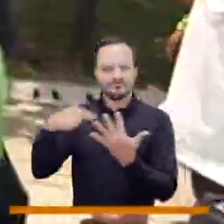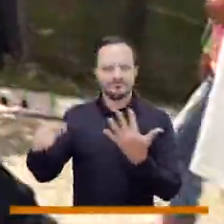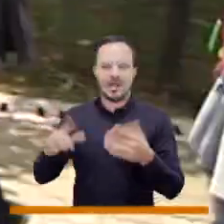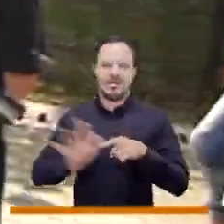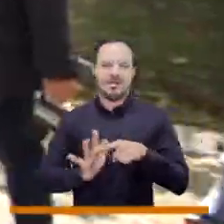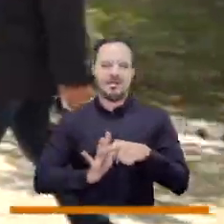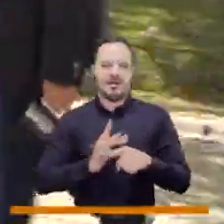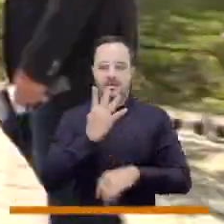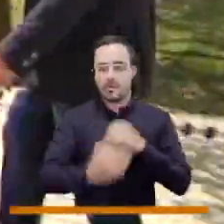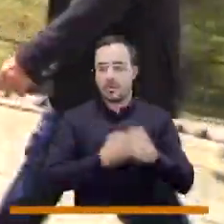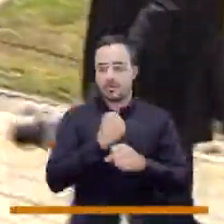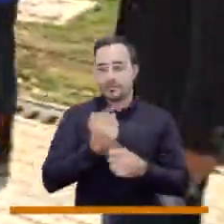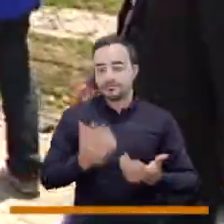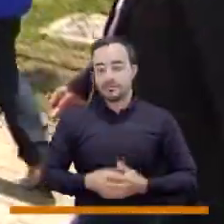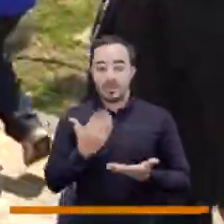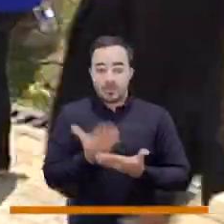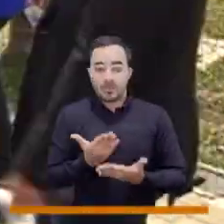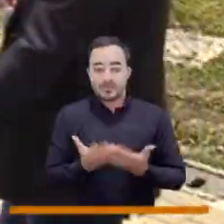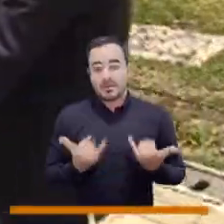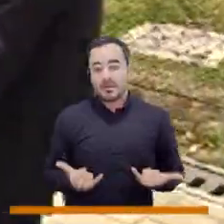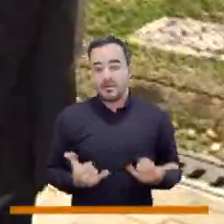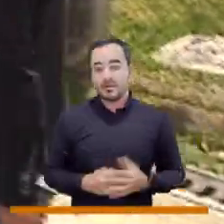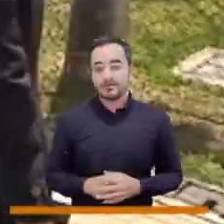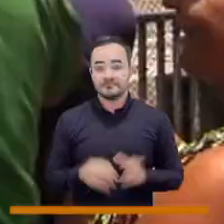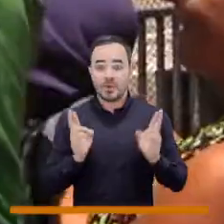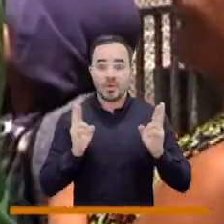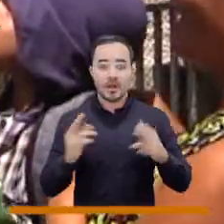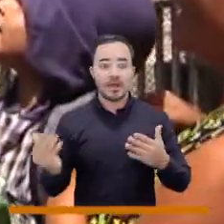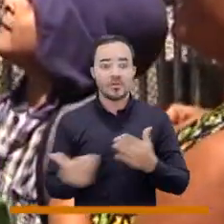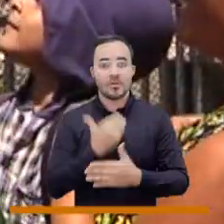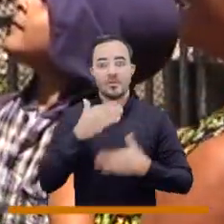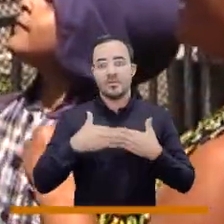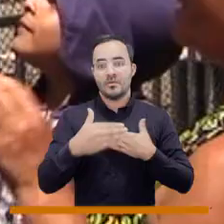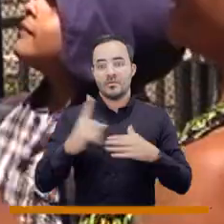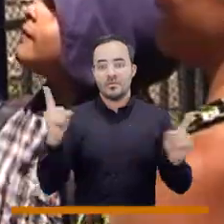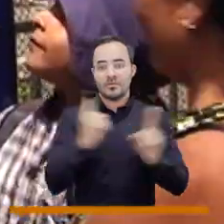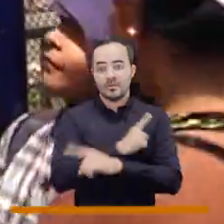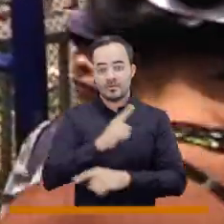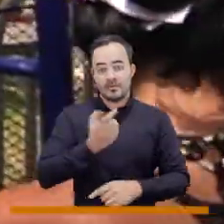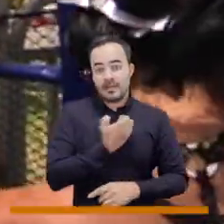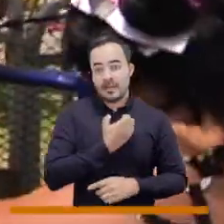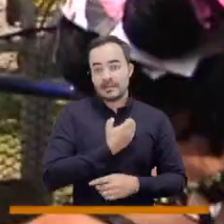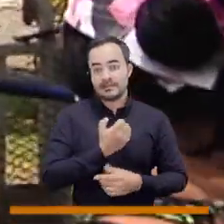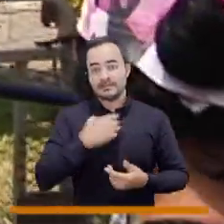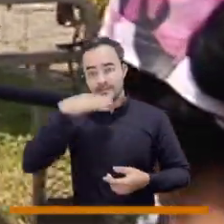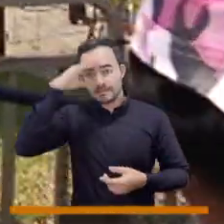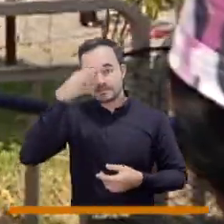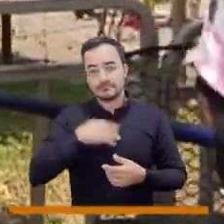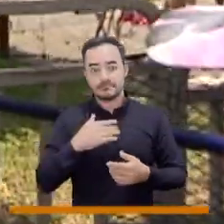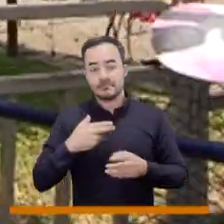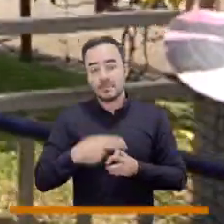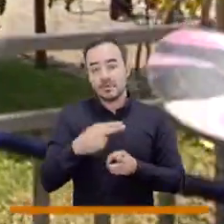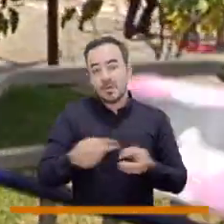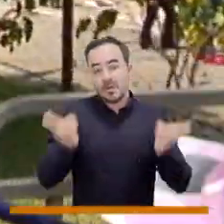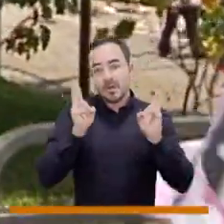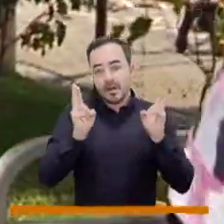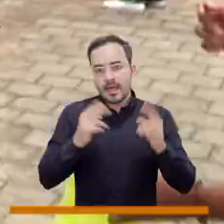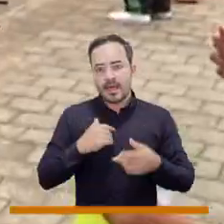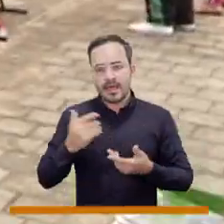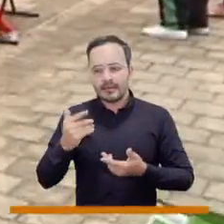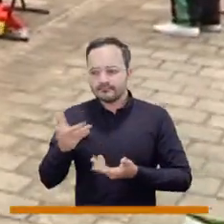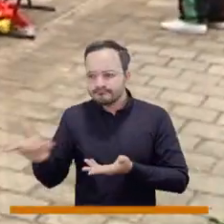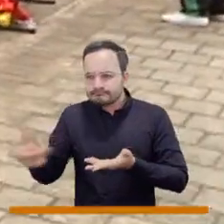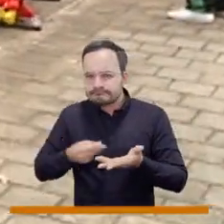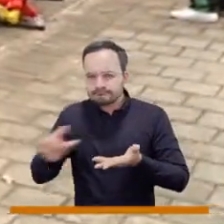ese cuatrenio. Entonces, esa es la propuesta que estamos haciendo. Esperamos que en un nuevo gobierno, el próximo alcalde de la ciudad de